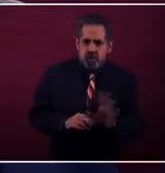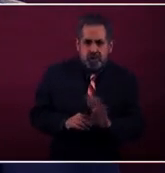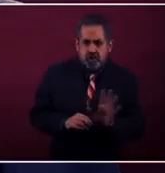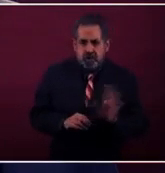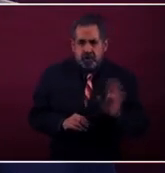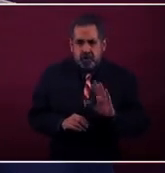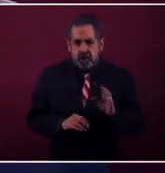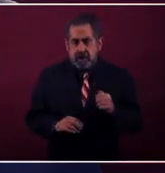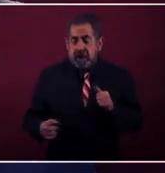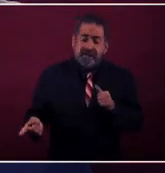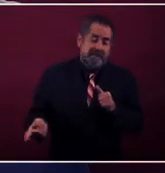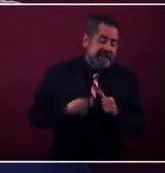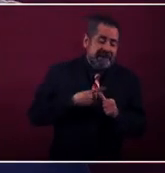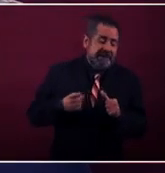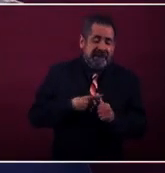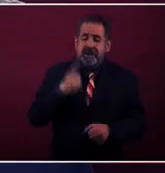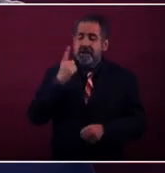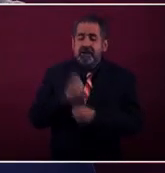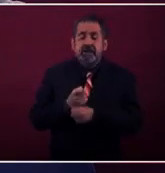siempre poner por delante